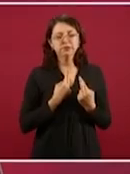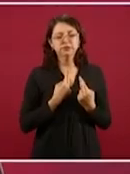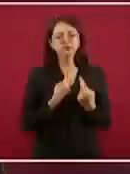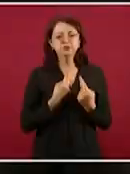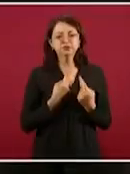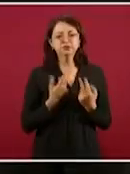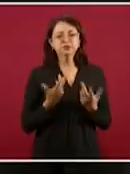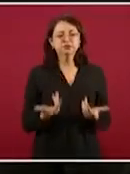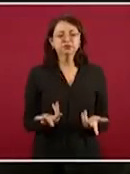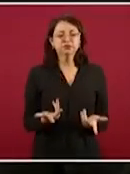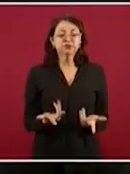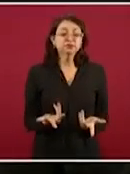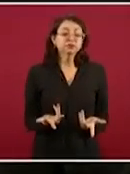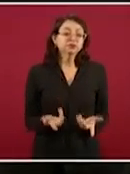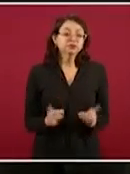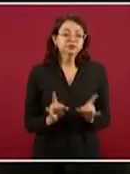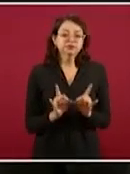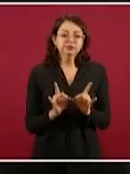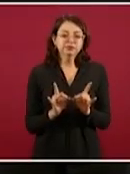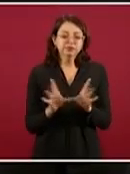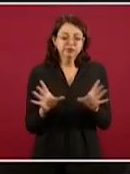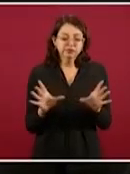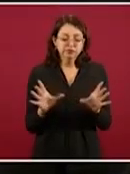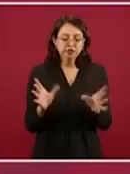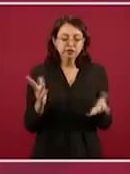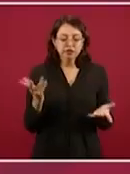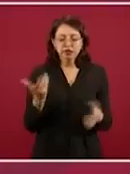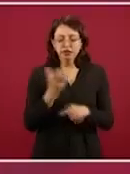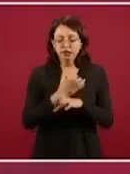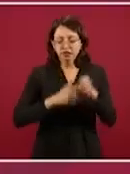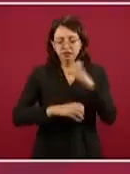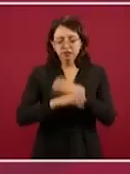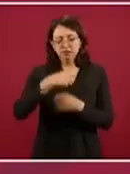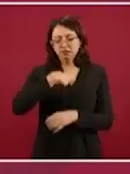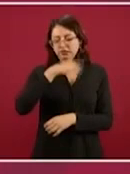Hay cosas que yo no había dicho, pero